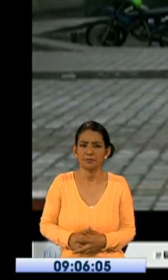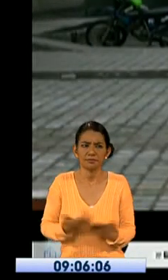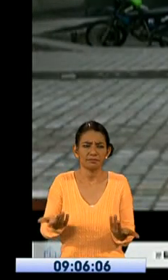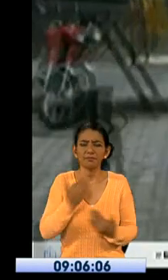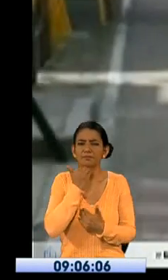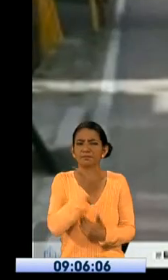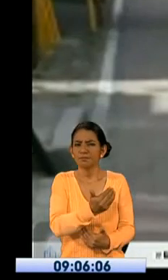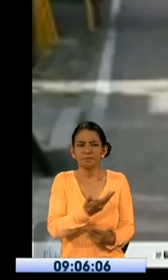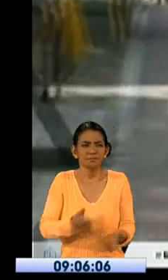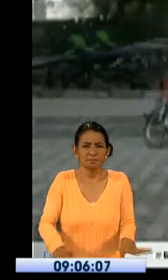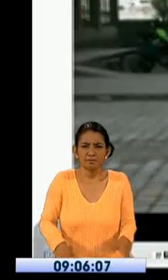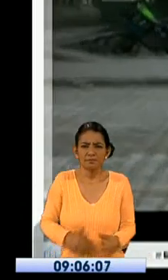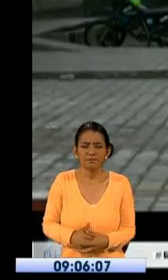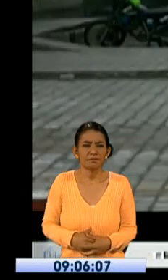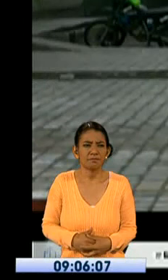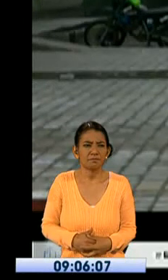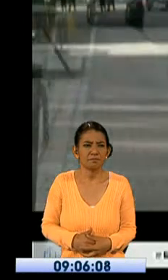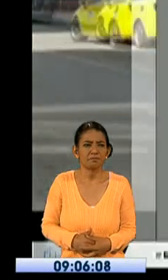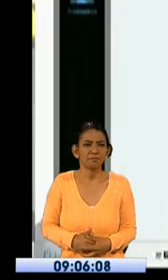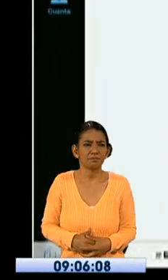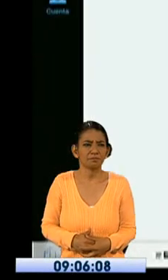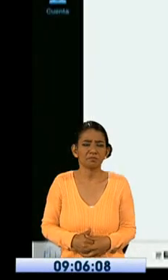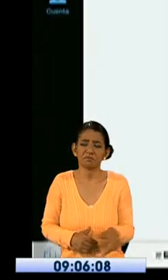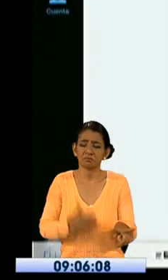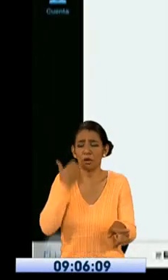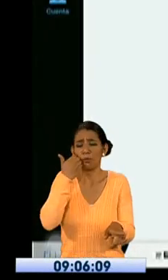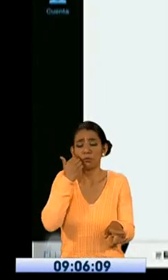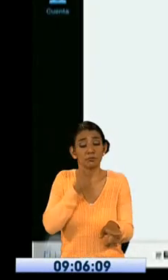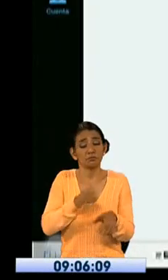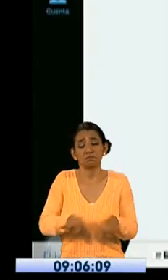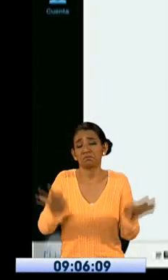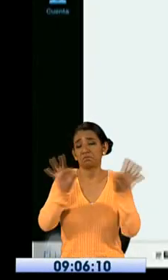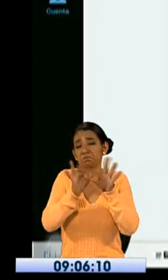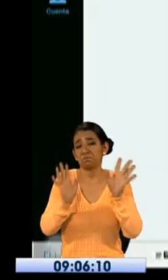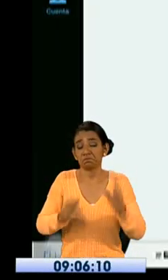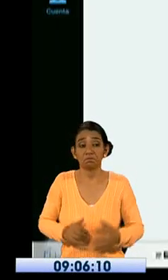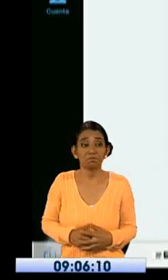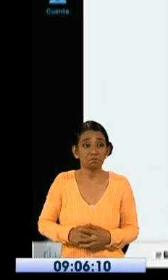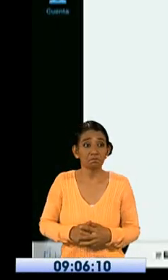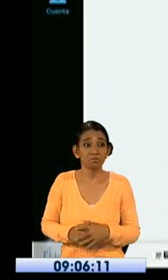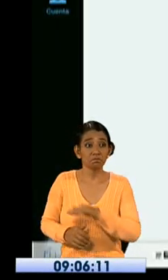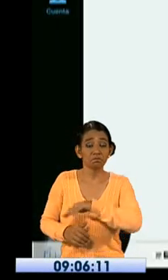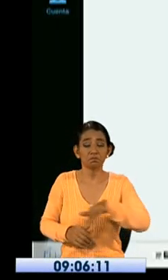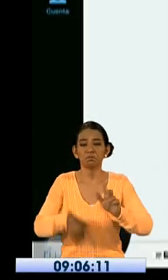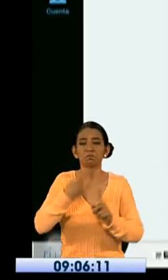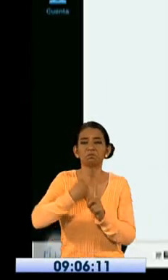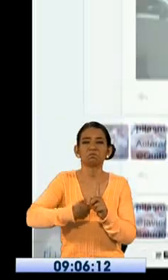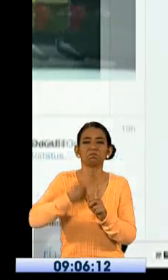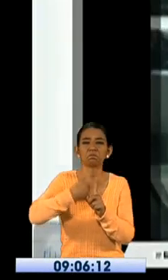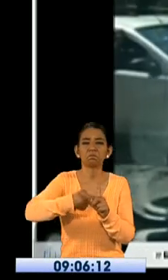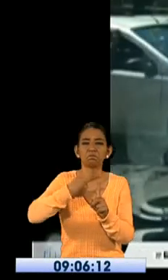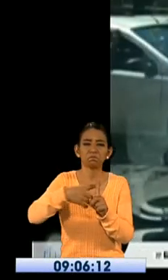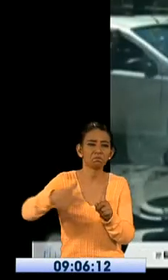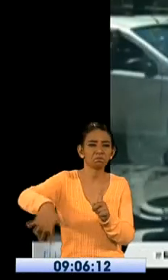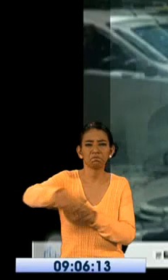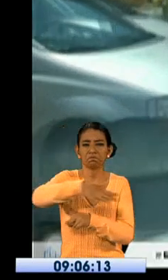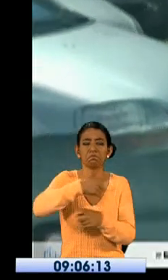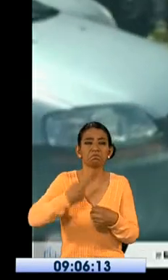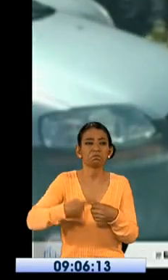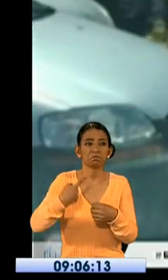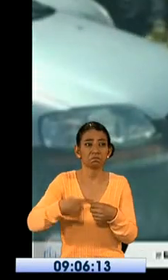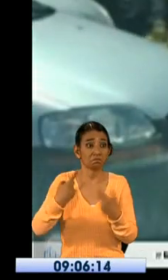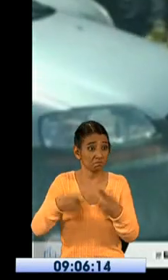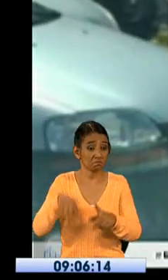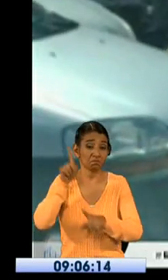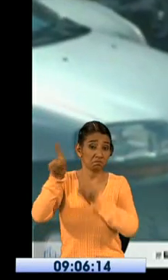nada, ¿no? Ahí está. Total, la comodidad de uno es la incomodidad de muchos. En el mercado metropolitano de Quito, y esto le preguntamos